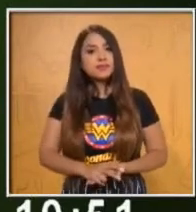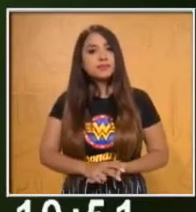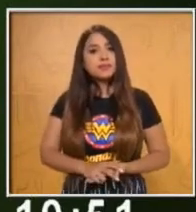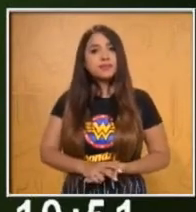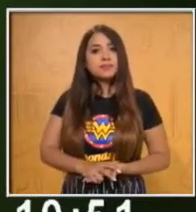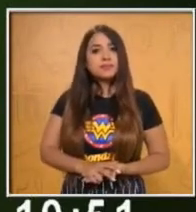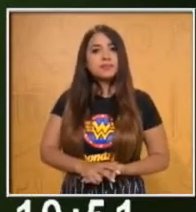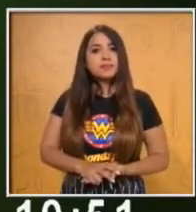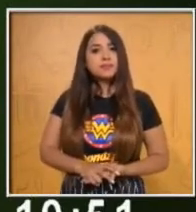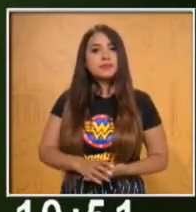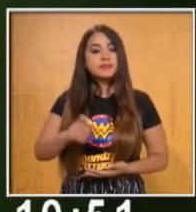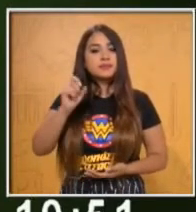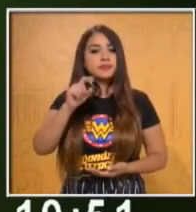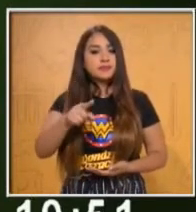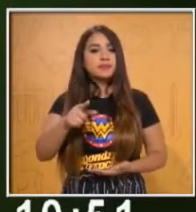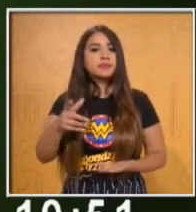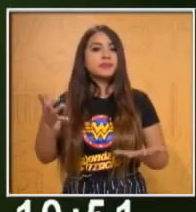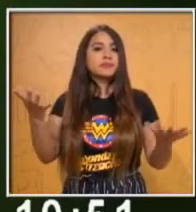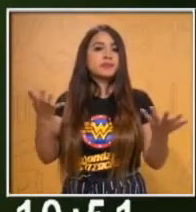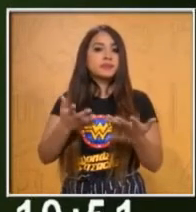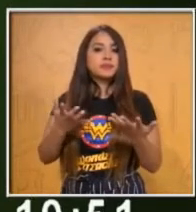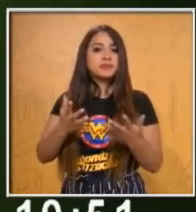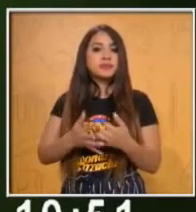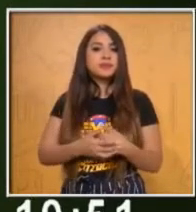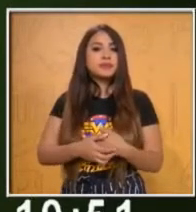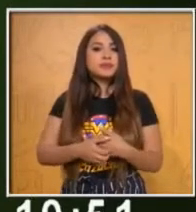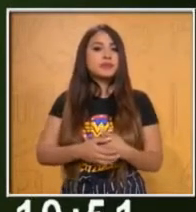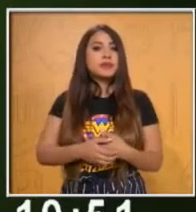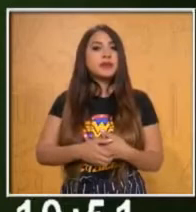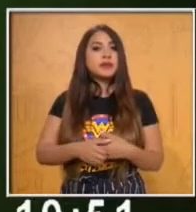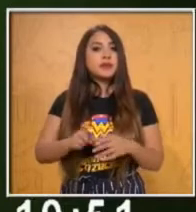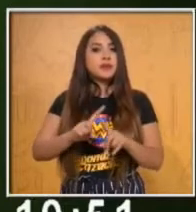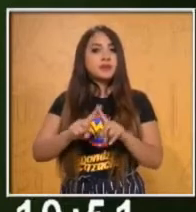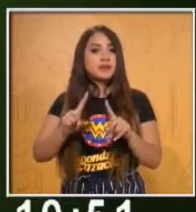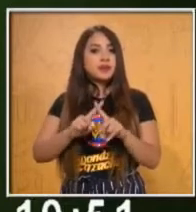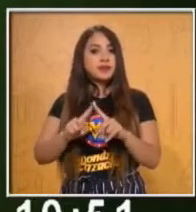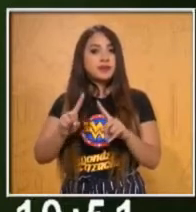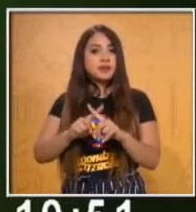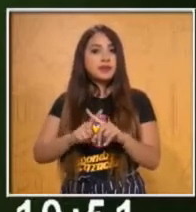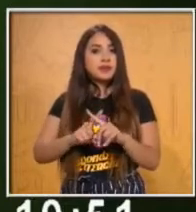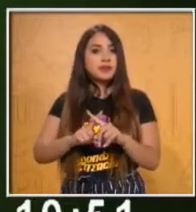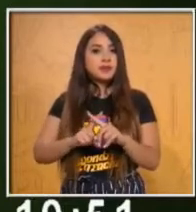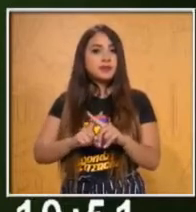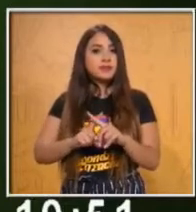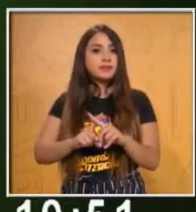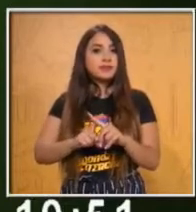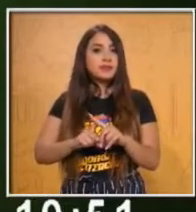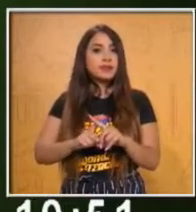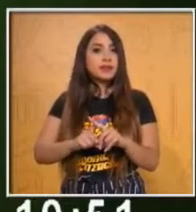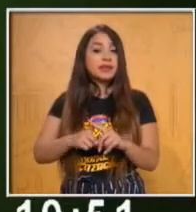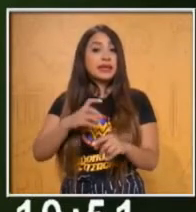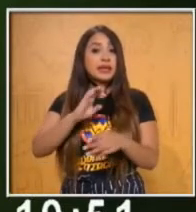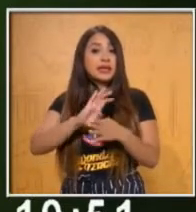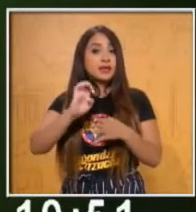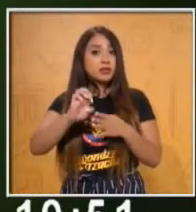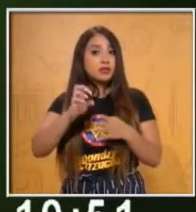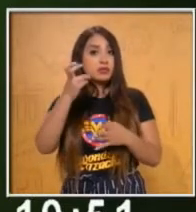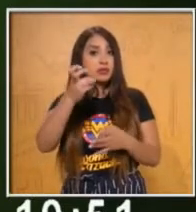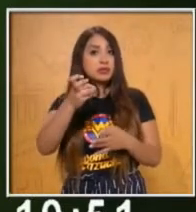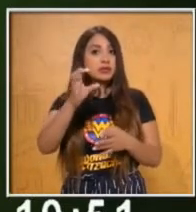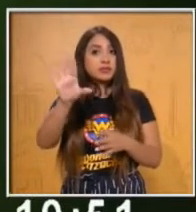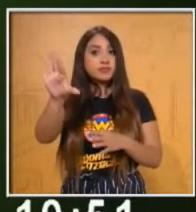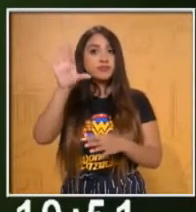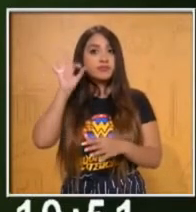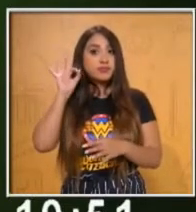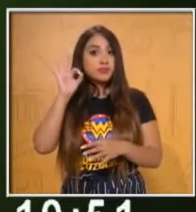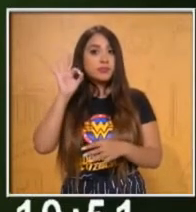está haciendo también mientras participa, y son las actitudes también puede ser, ¿verdad, maestra? Y entonces estas las identifico